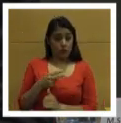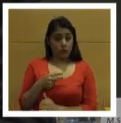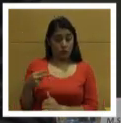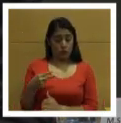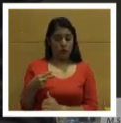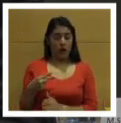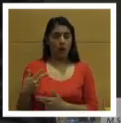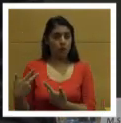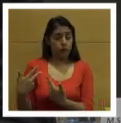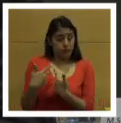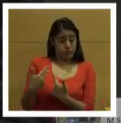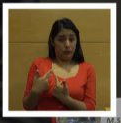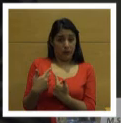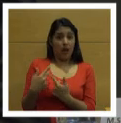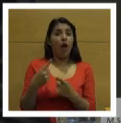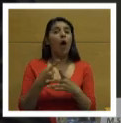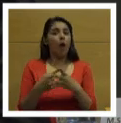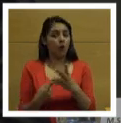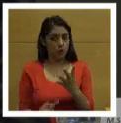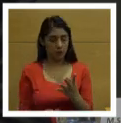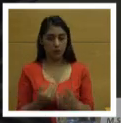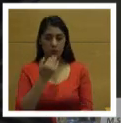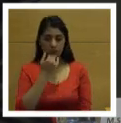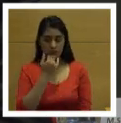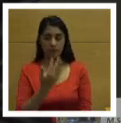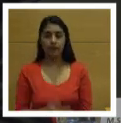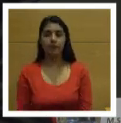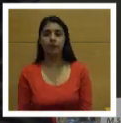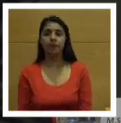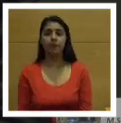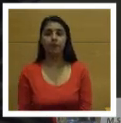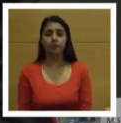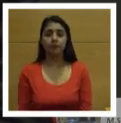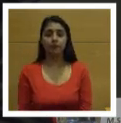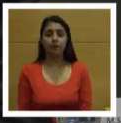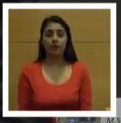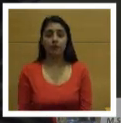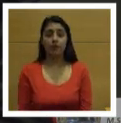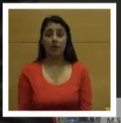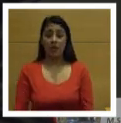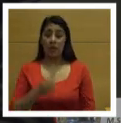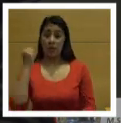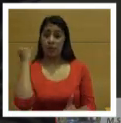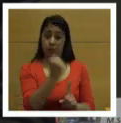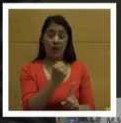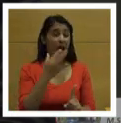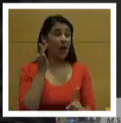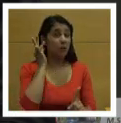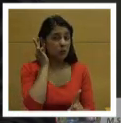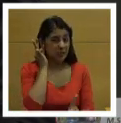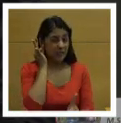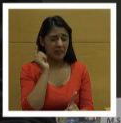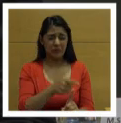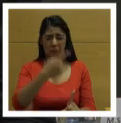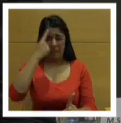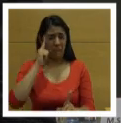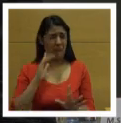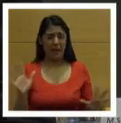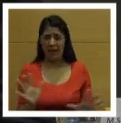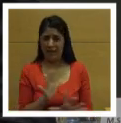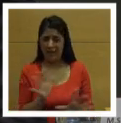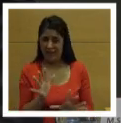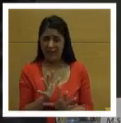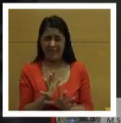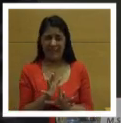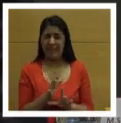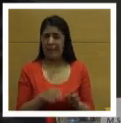sexual o intimidación, entre otras manifestaciones. El femicidio es la forma más grave y extrema de las violencias contra